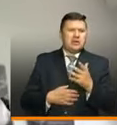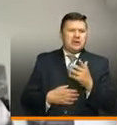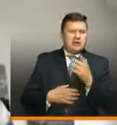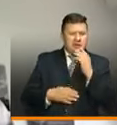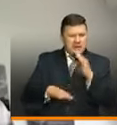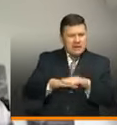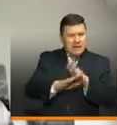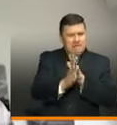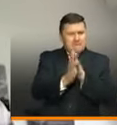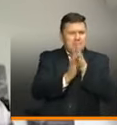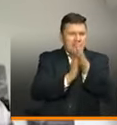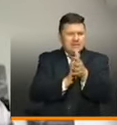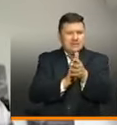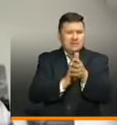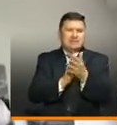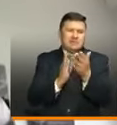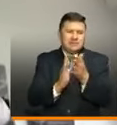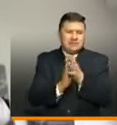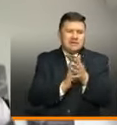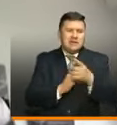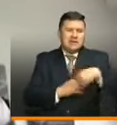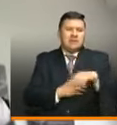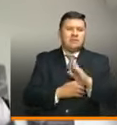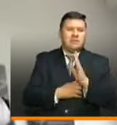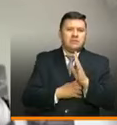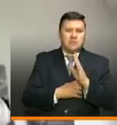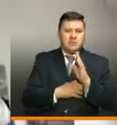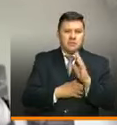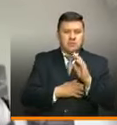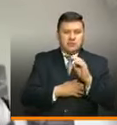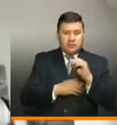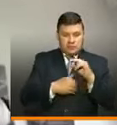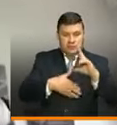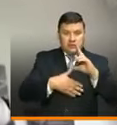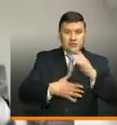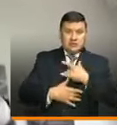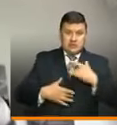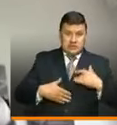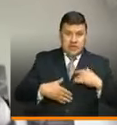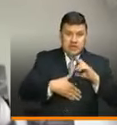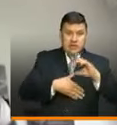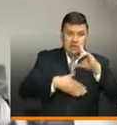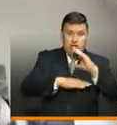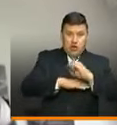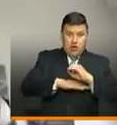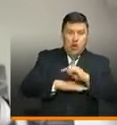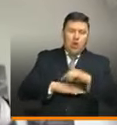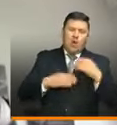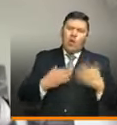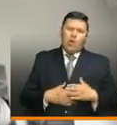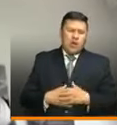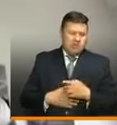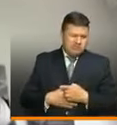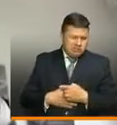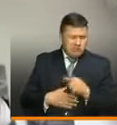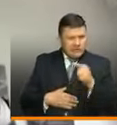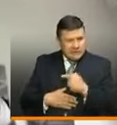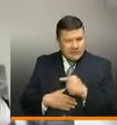enfatizar un mensaje que nos ha hecho la Organización Panamericana de la Salud, que si bien